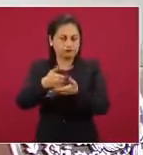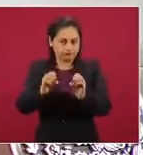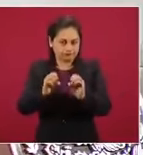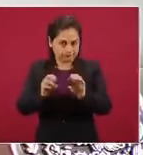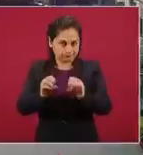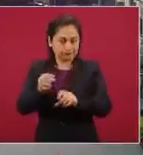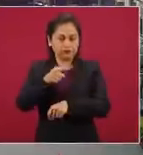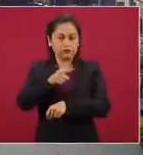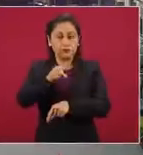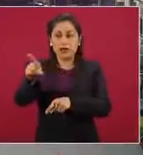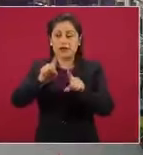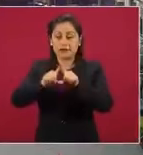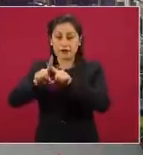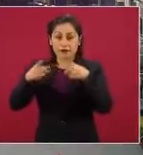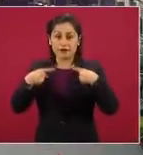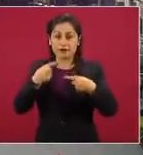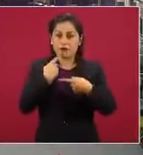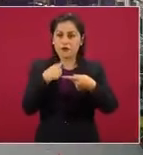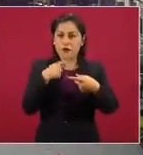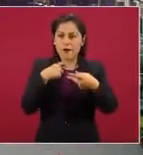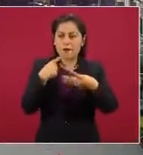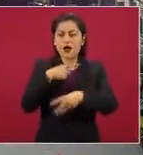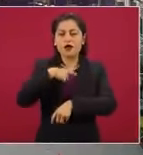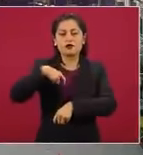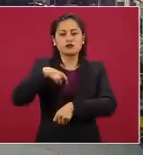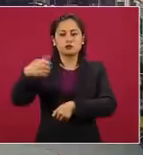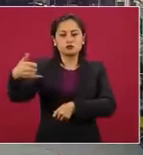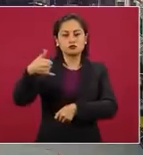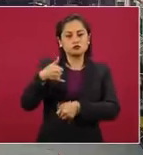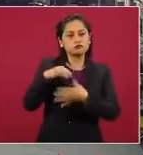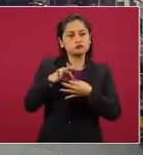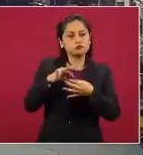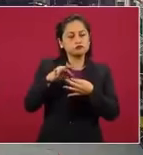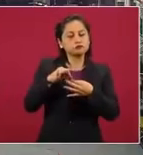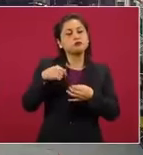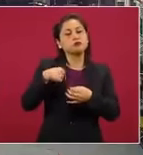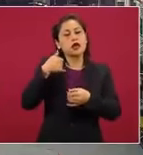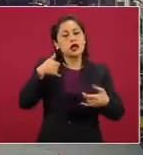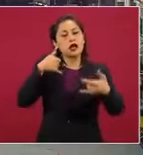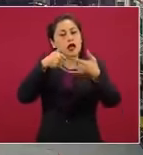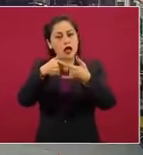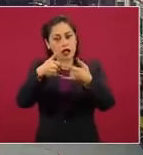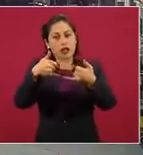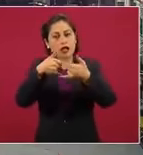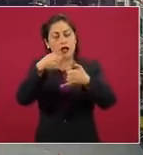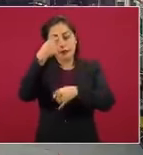los contribuyentes y nos hacen las denuncias, nosotros desde oficinas centrales programamos y corregimos la programación de las citas.